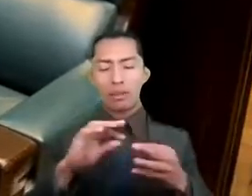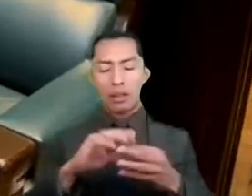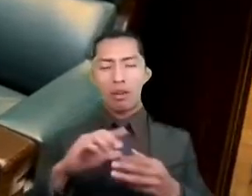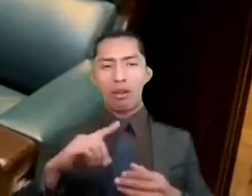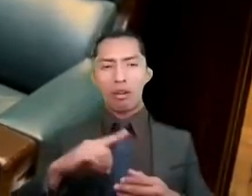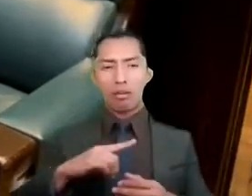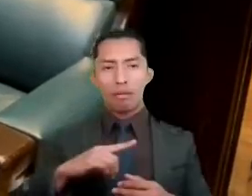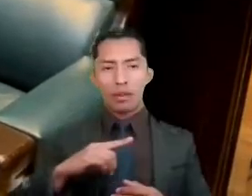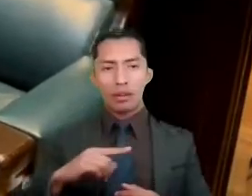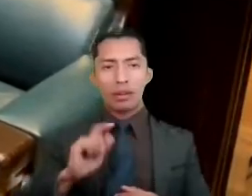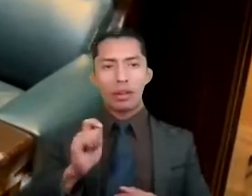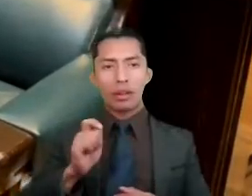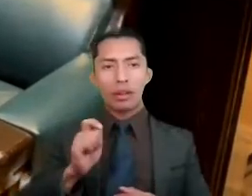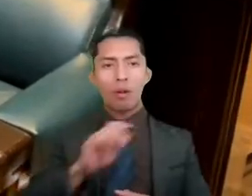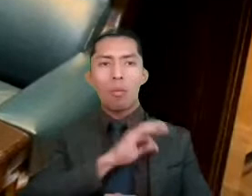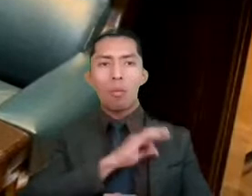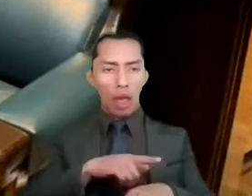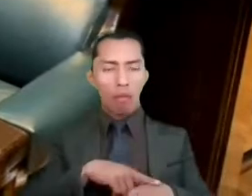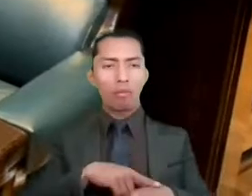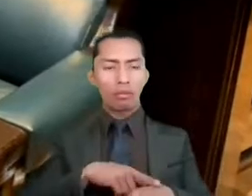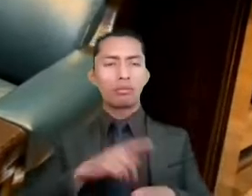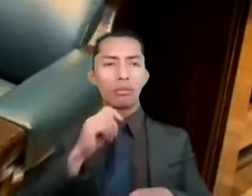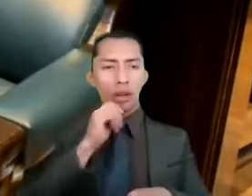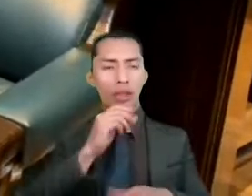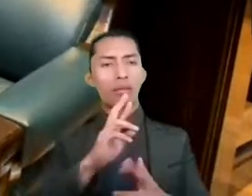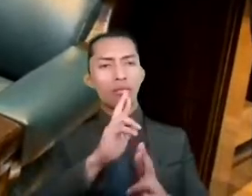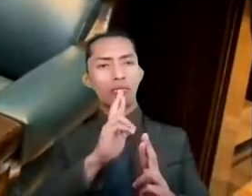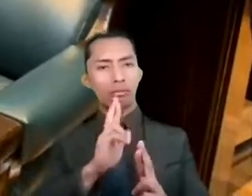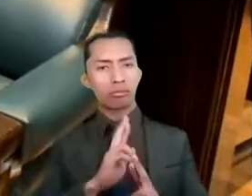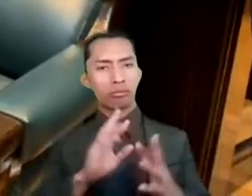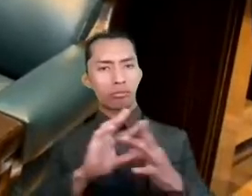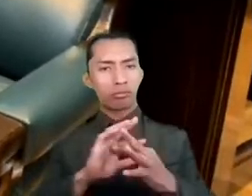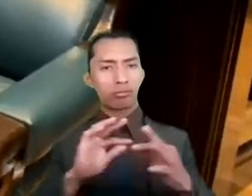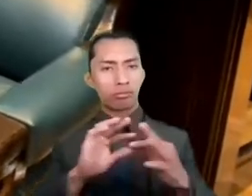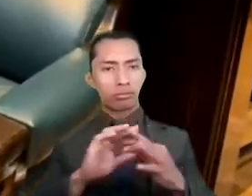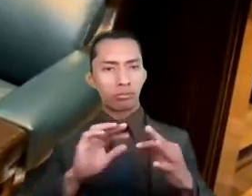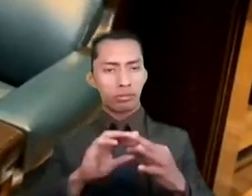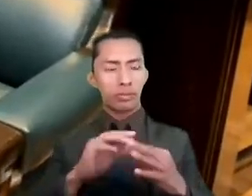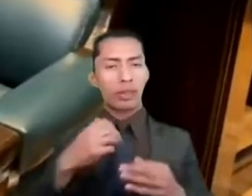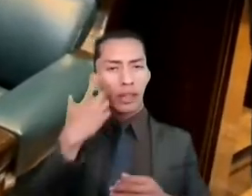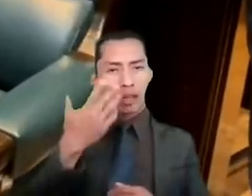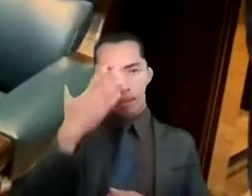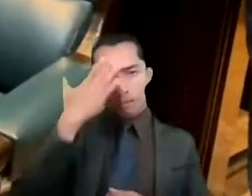utilizar el tiempo necesario para dar las respuestas que requerimos escuchar.